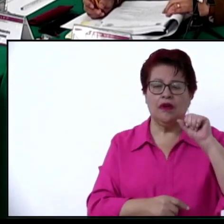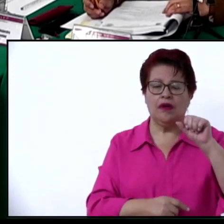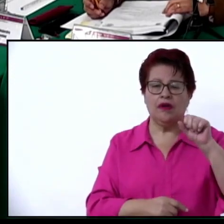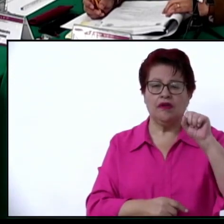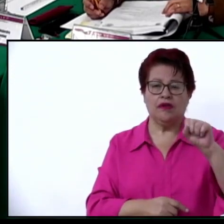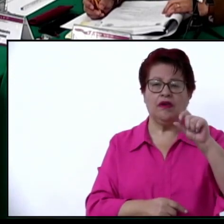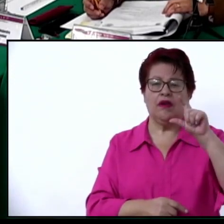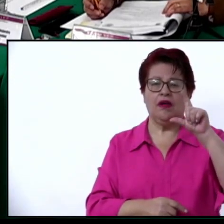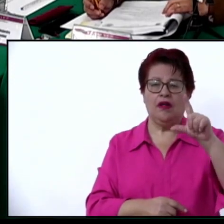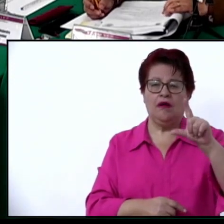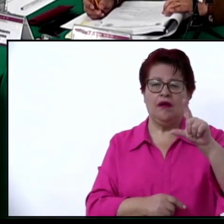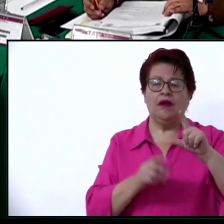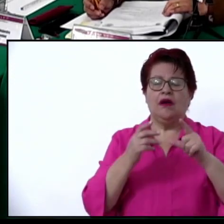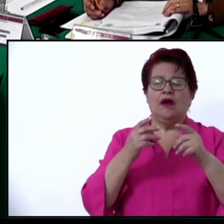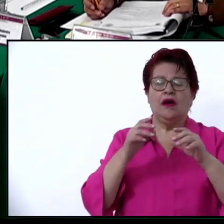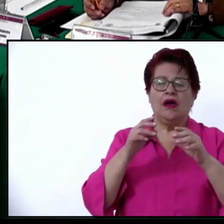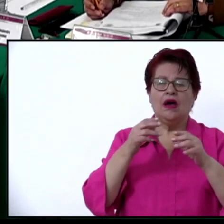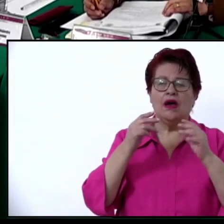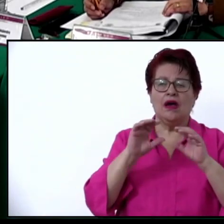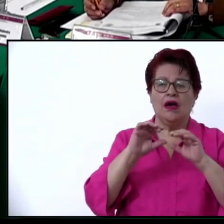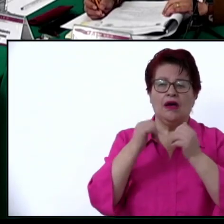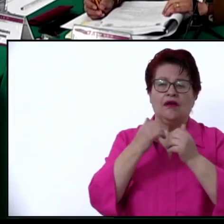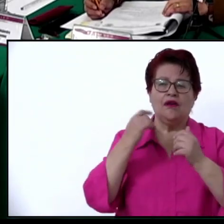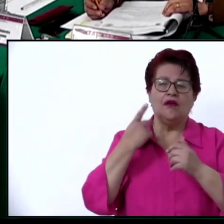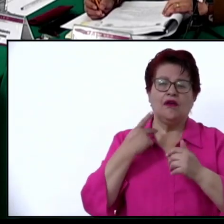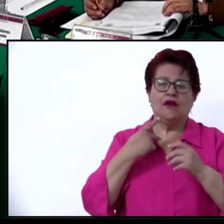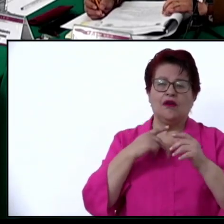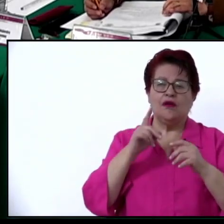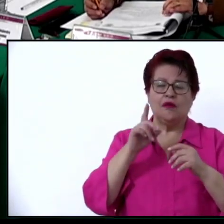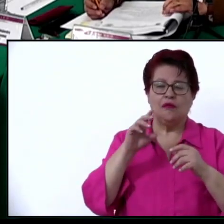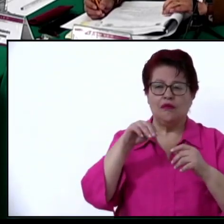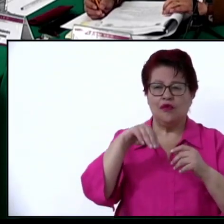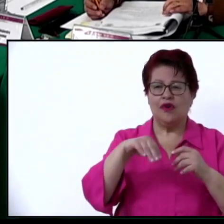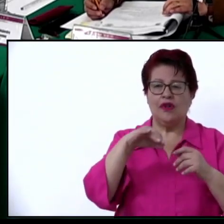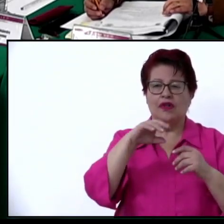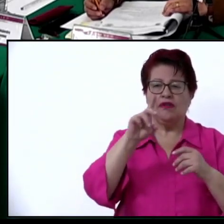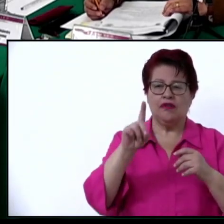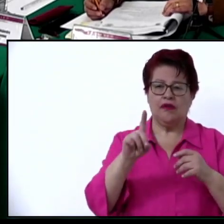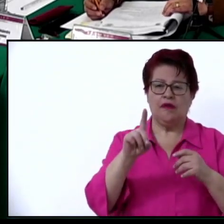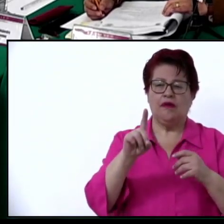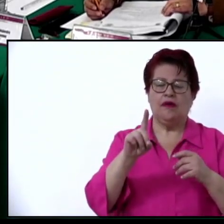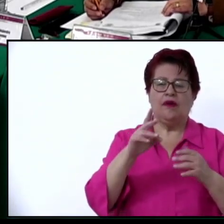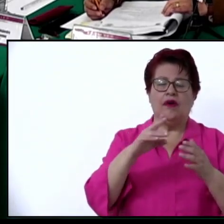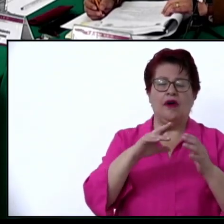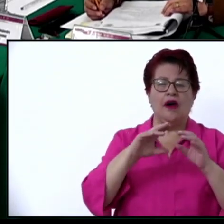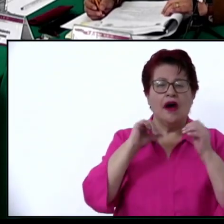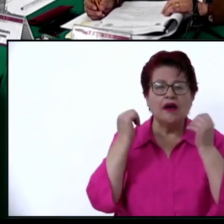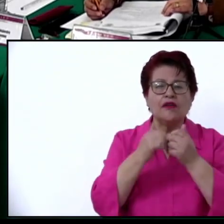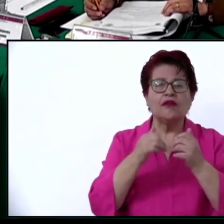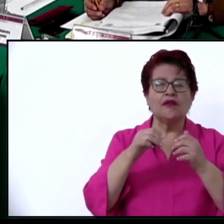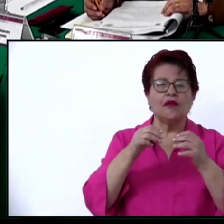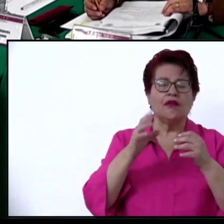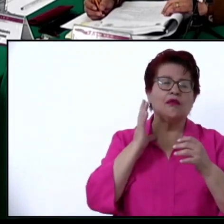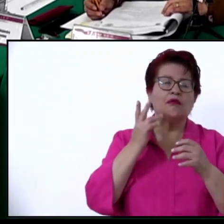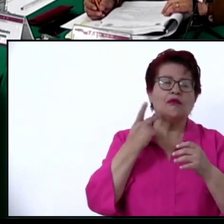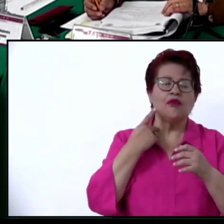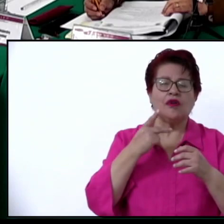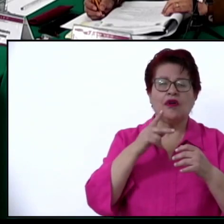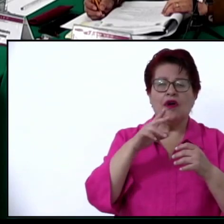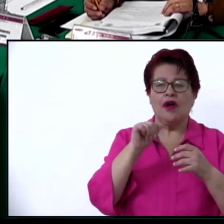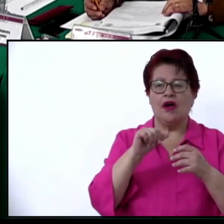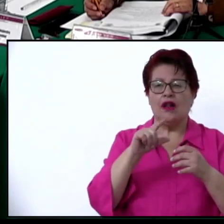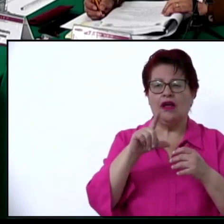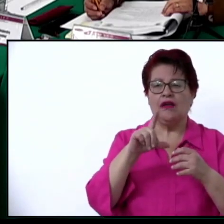Liberal. Asociación Parlamentaria Mujeres Demócratas. Asociación Parlamentaria Alianza